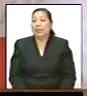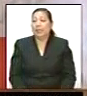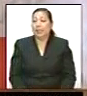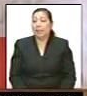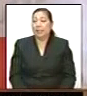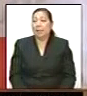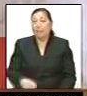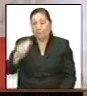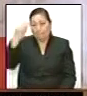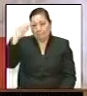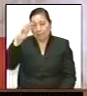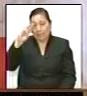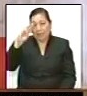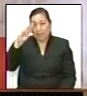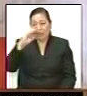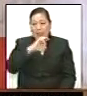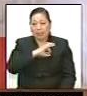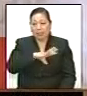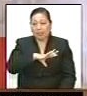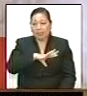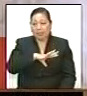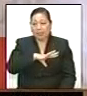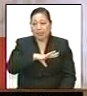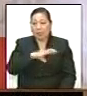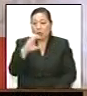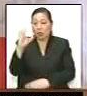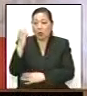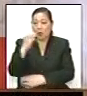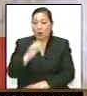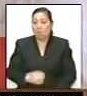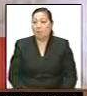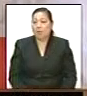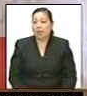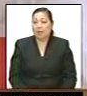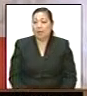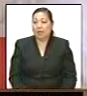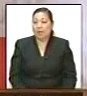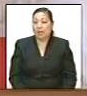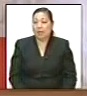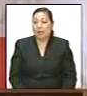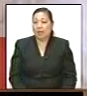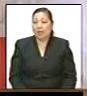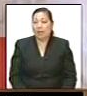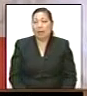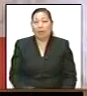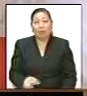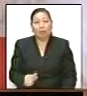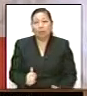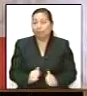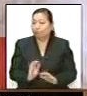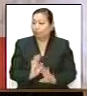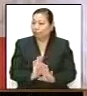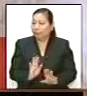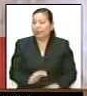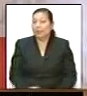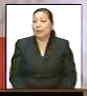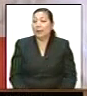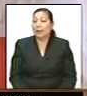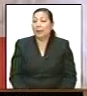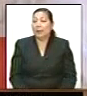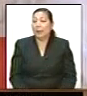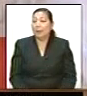méxico chile y el perú colombia todavía no nos acompaña pero